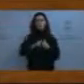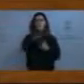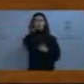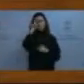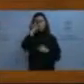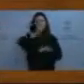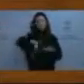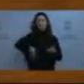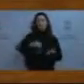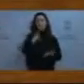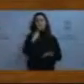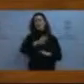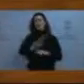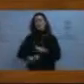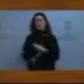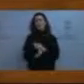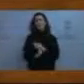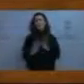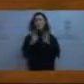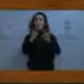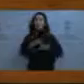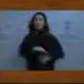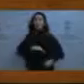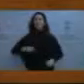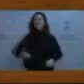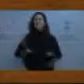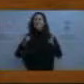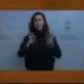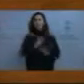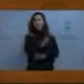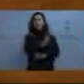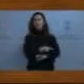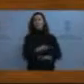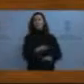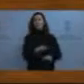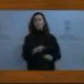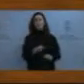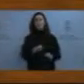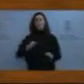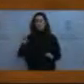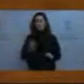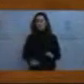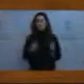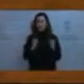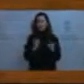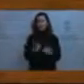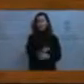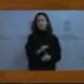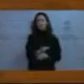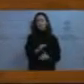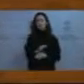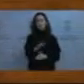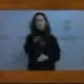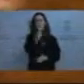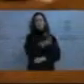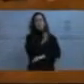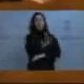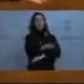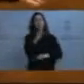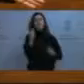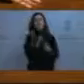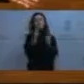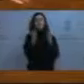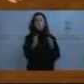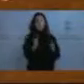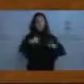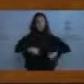sería una comparación tramposa, como León y Cantabria tienen centros de alto rendimiento, con el dinero que eso supone el tema de imagen, la mejora de los deportistas, y nosotros